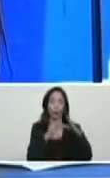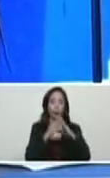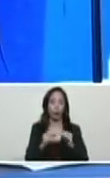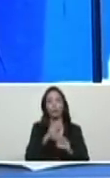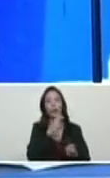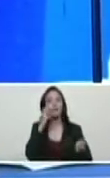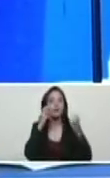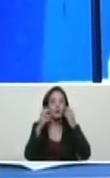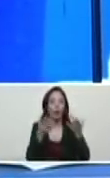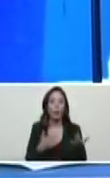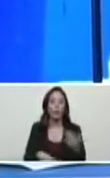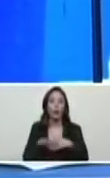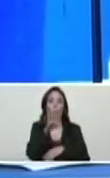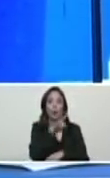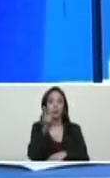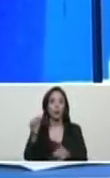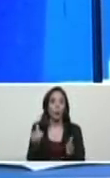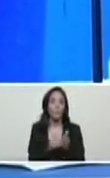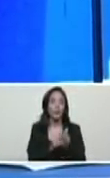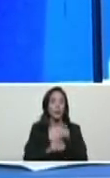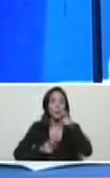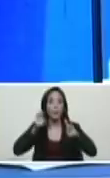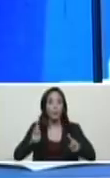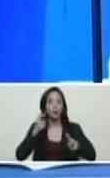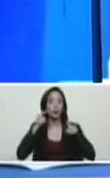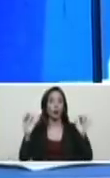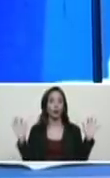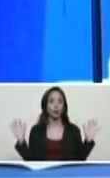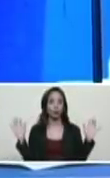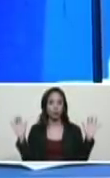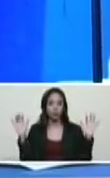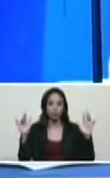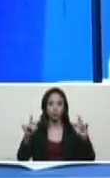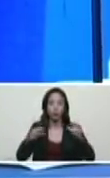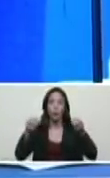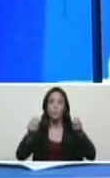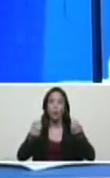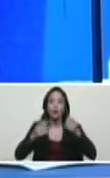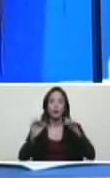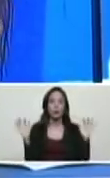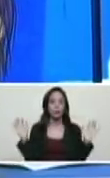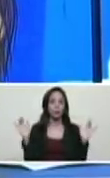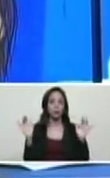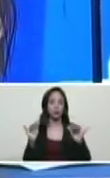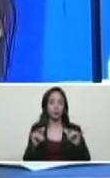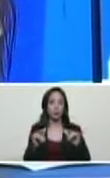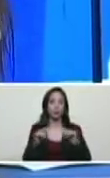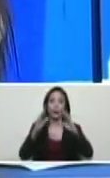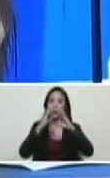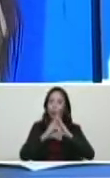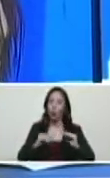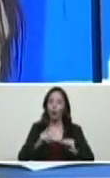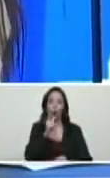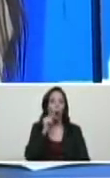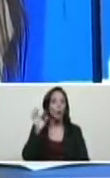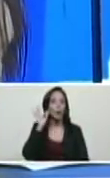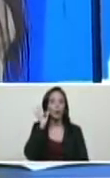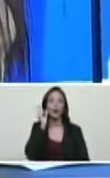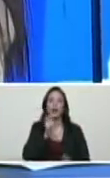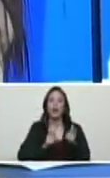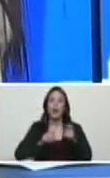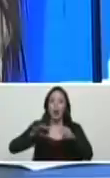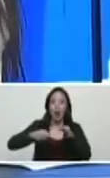visitado más de 42.000 personas nuestra Feria Internacional del Turismo, y que todos realmente, los artesanos,